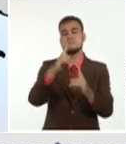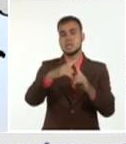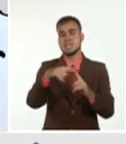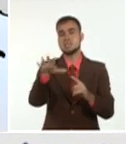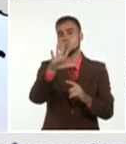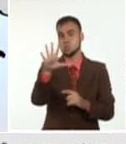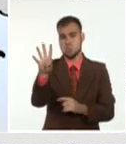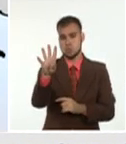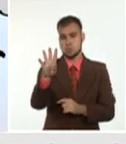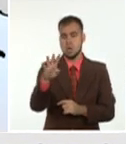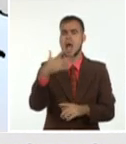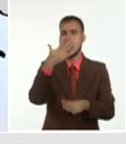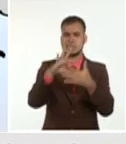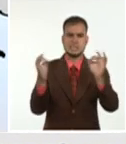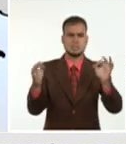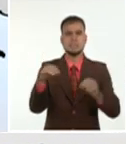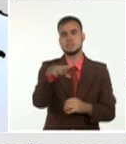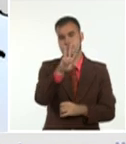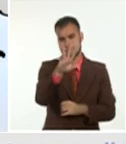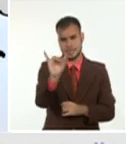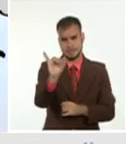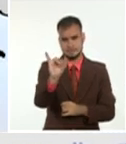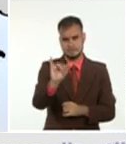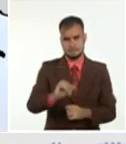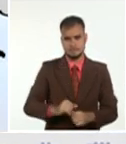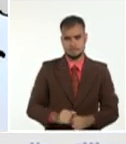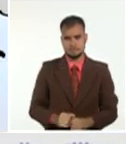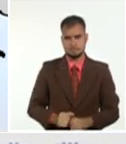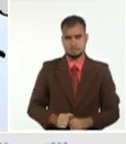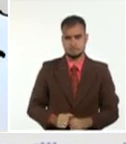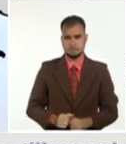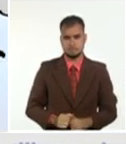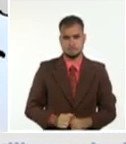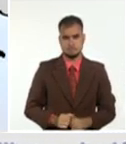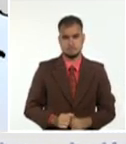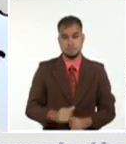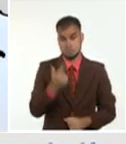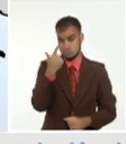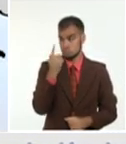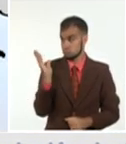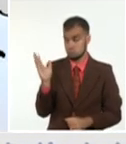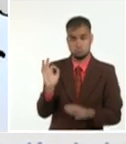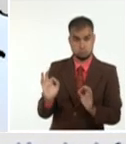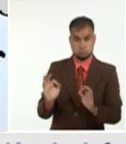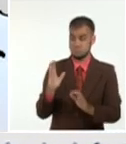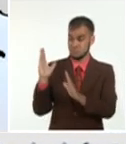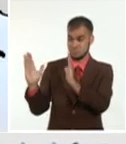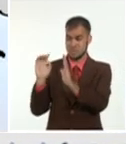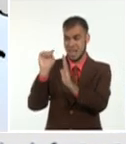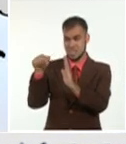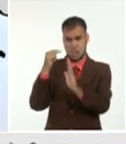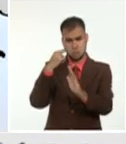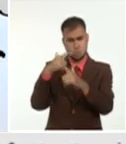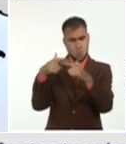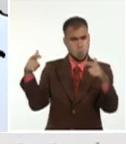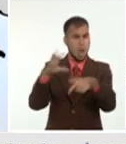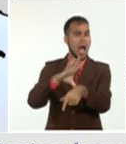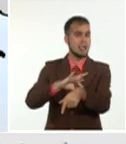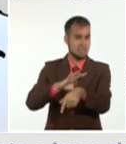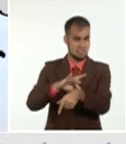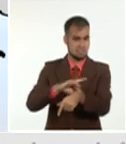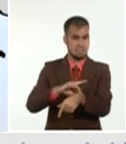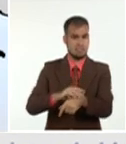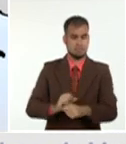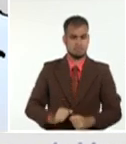Artemisa 36. Como se puede ver ahí, el occidente concentrando un número importante de casos